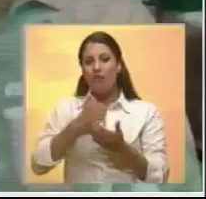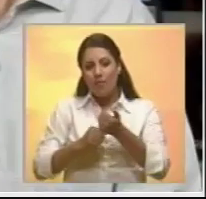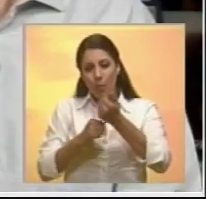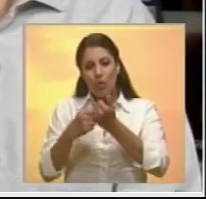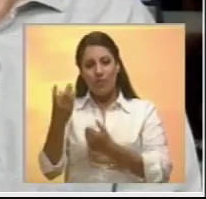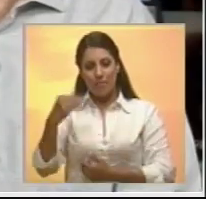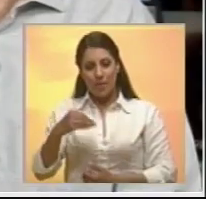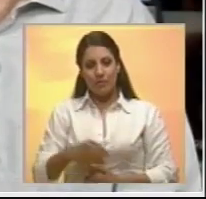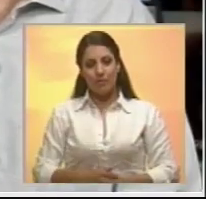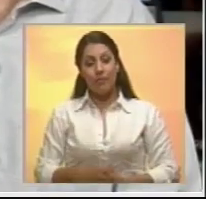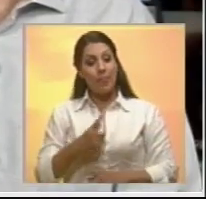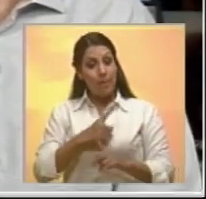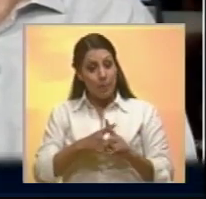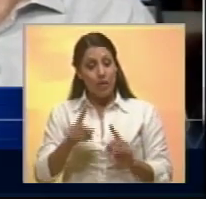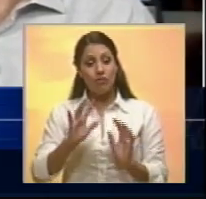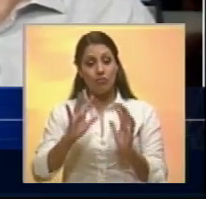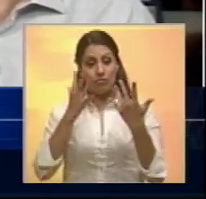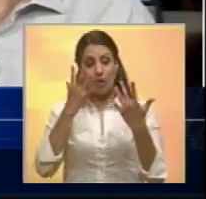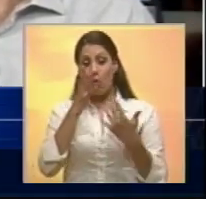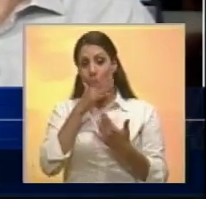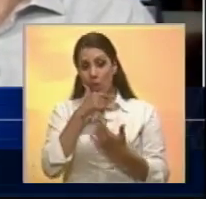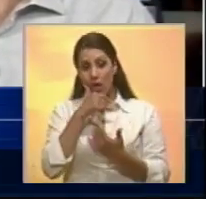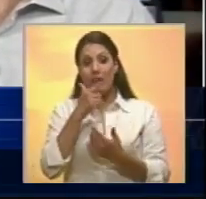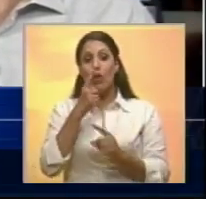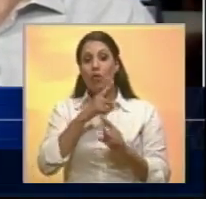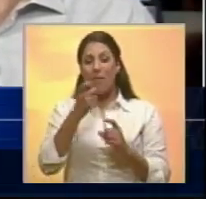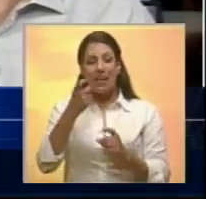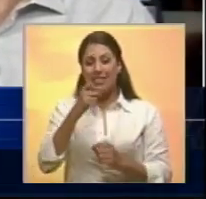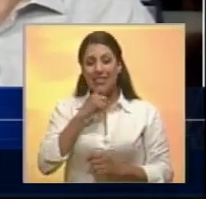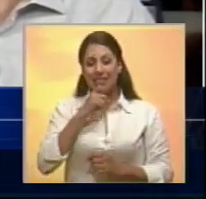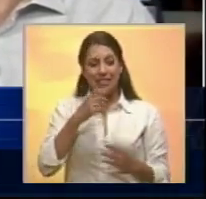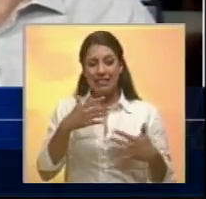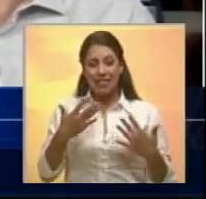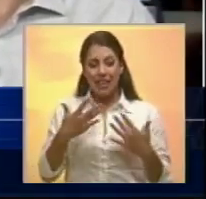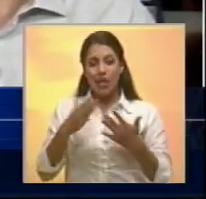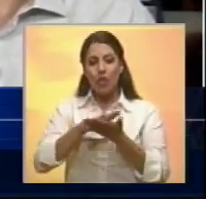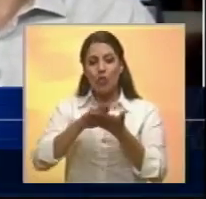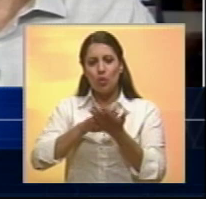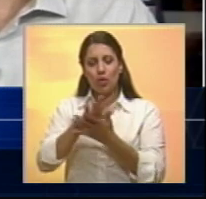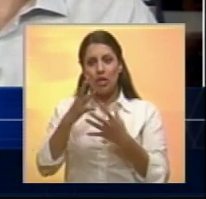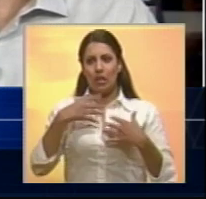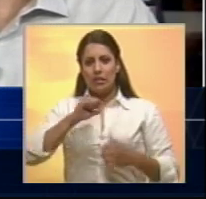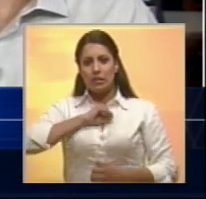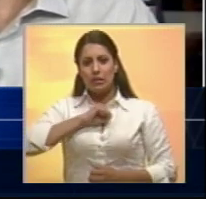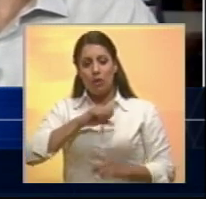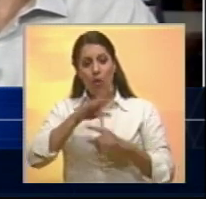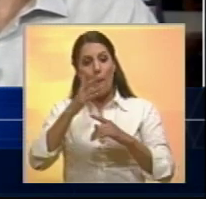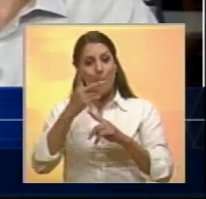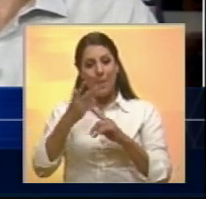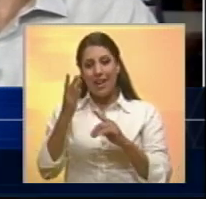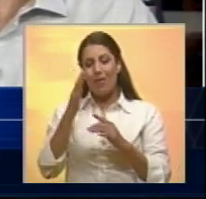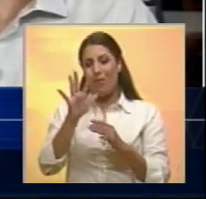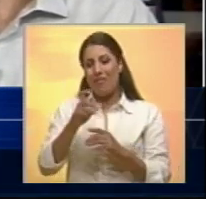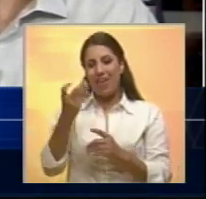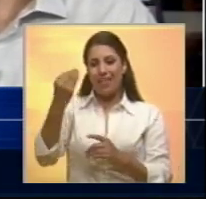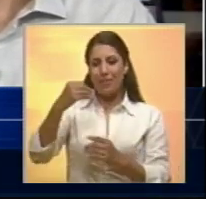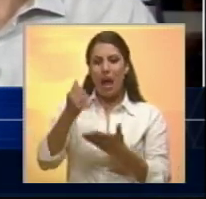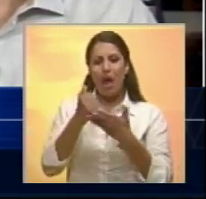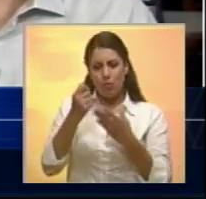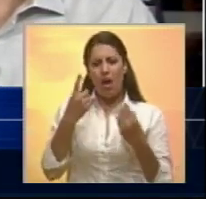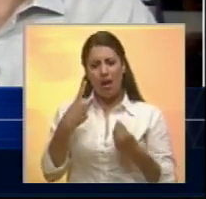apoyo. Aunque se recupere financieramente, lo más difícil será superar el trauma. Por lo menos no parece que faltará